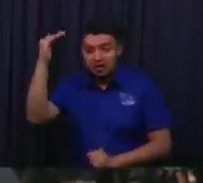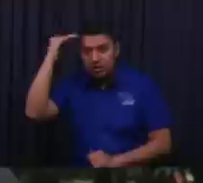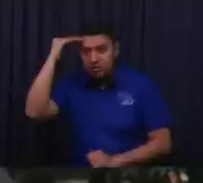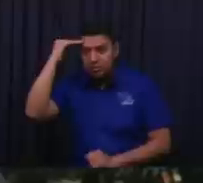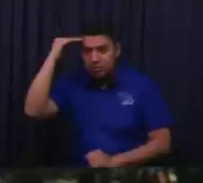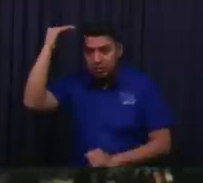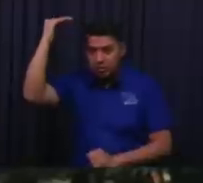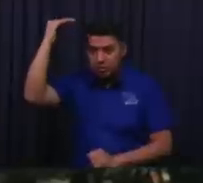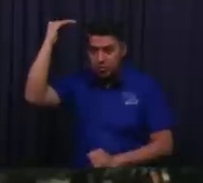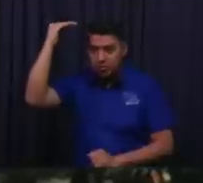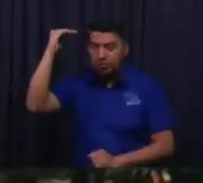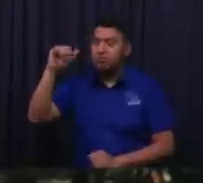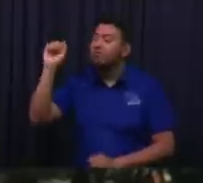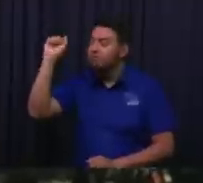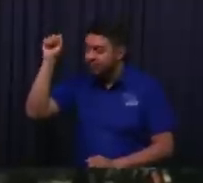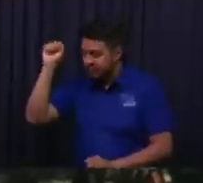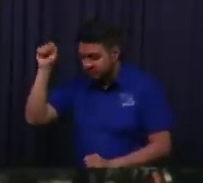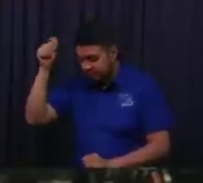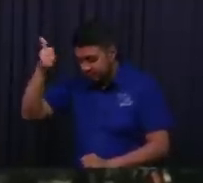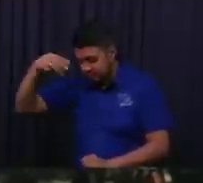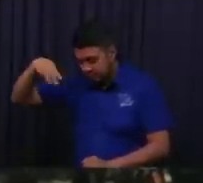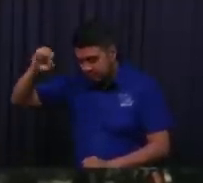Que este es un esclavo y el otro, ¿qué es?